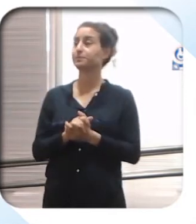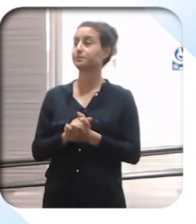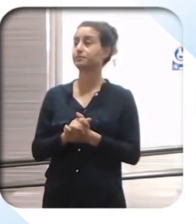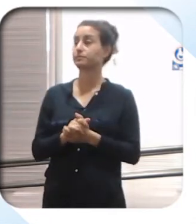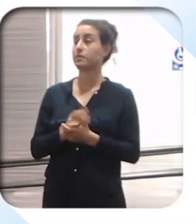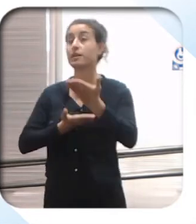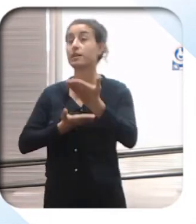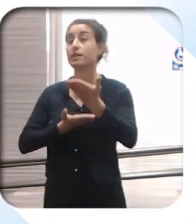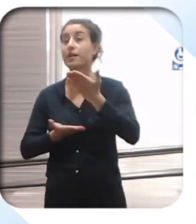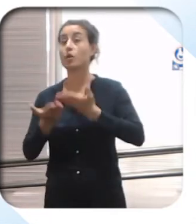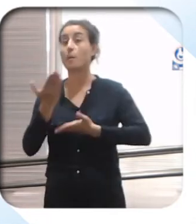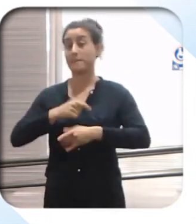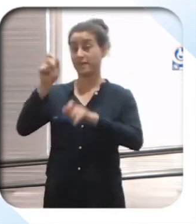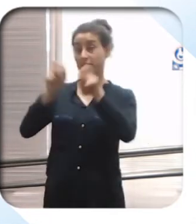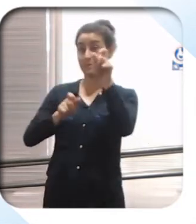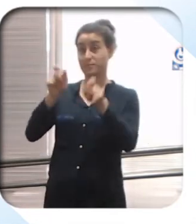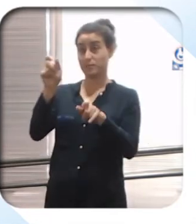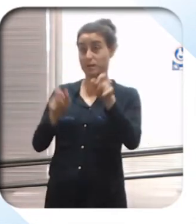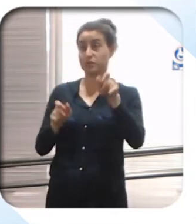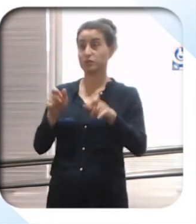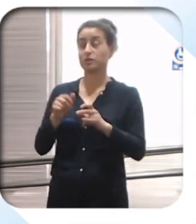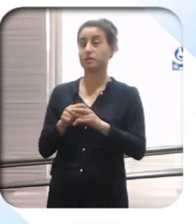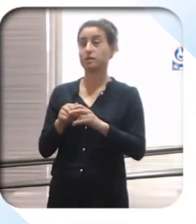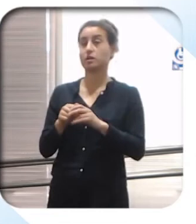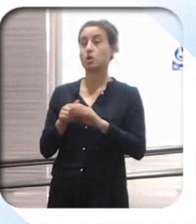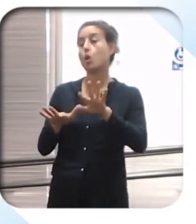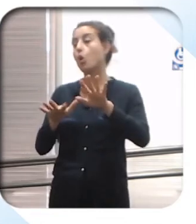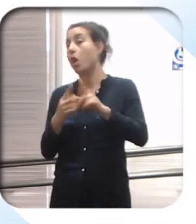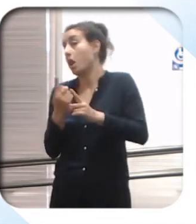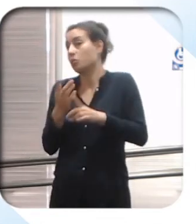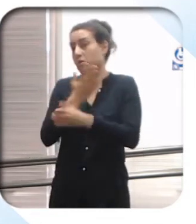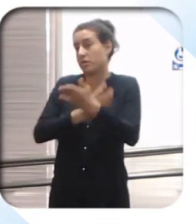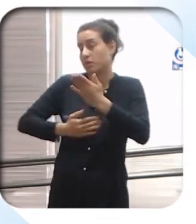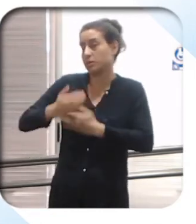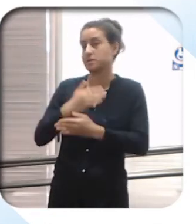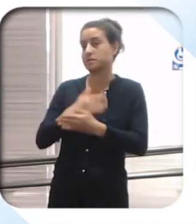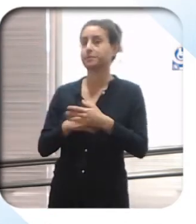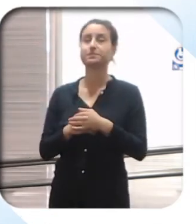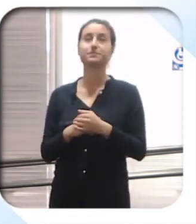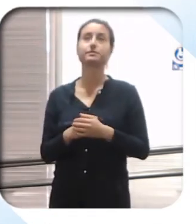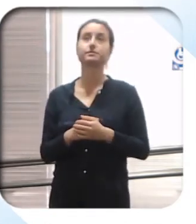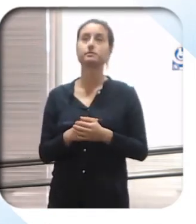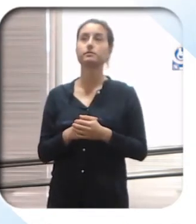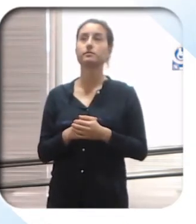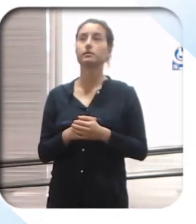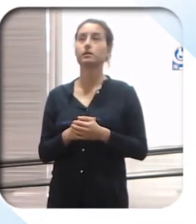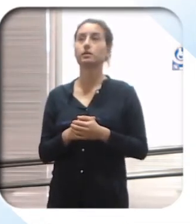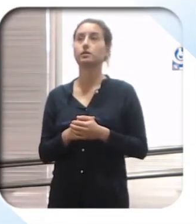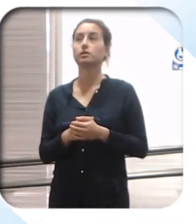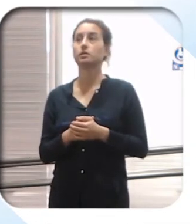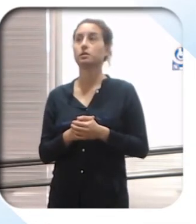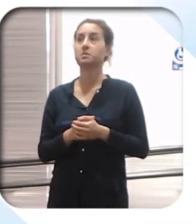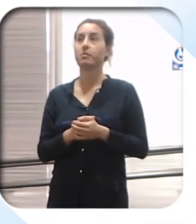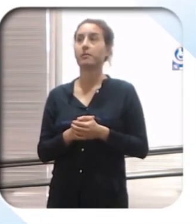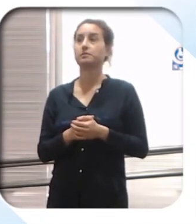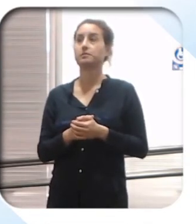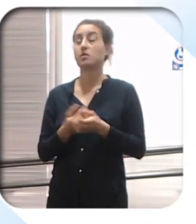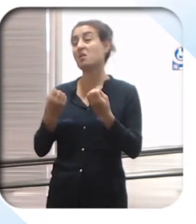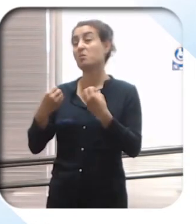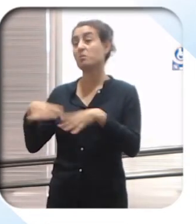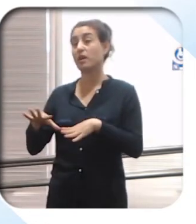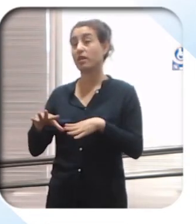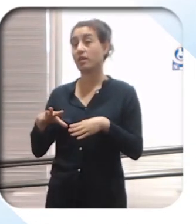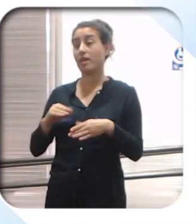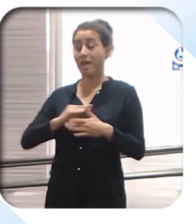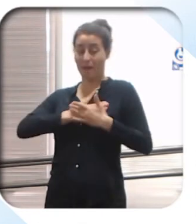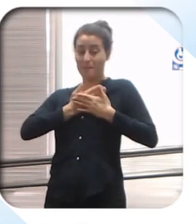que comparten personas con cierta discapacidad, que es no consolidación o pérdida de la